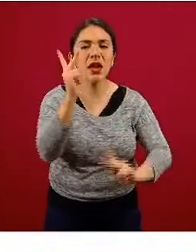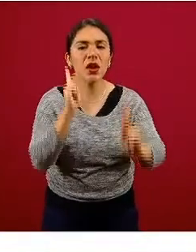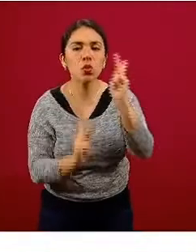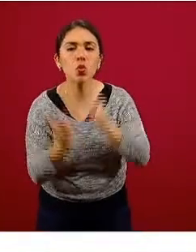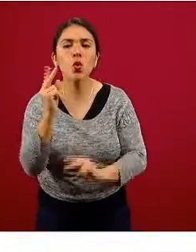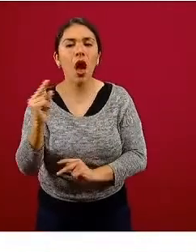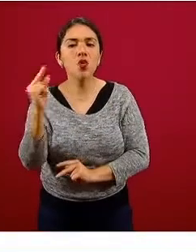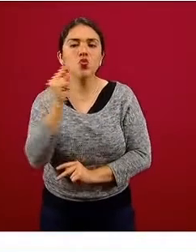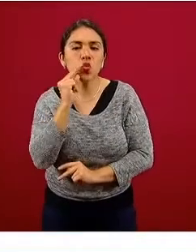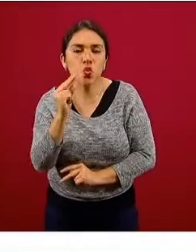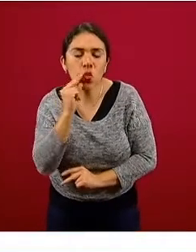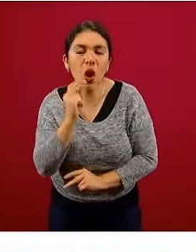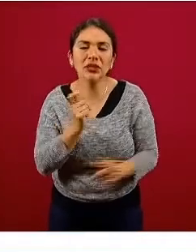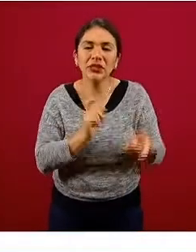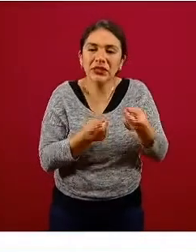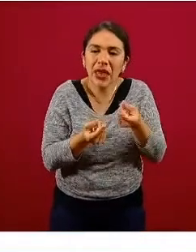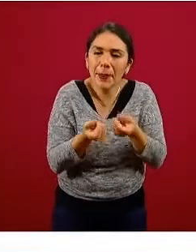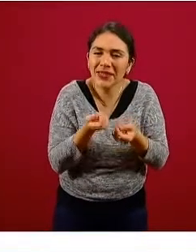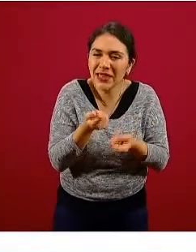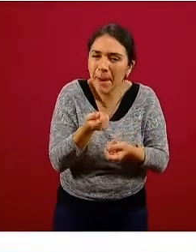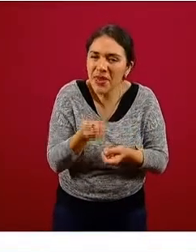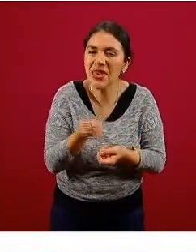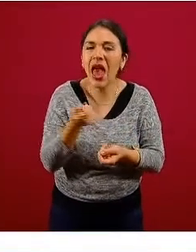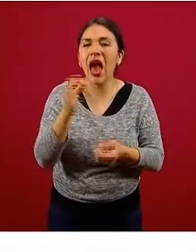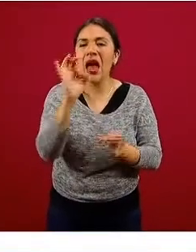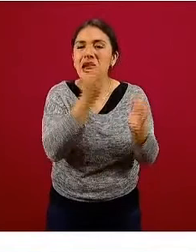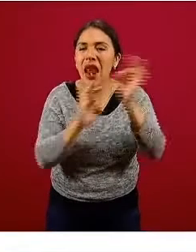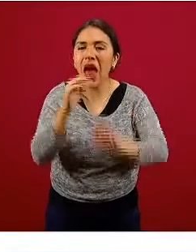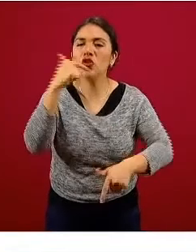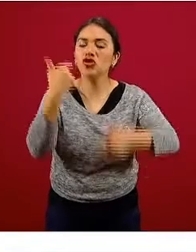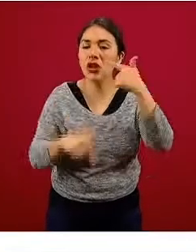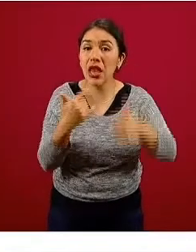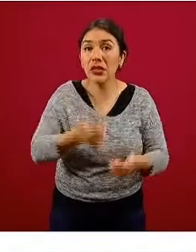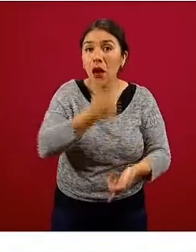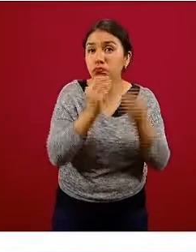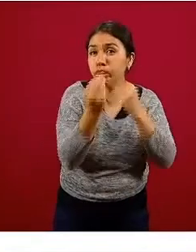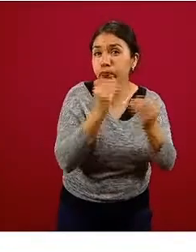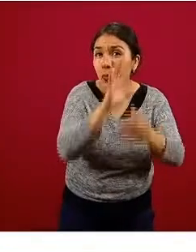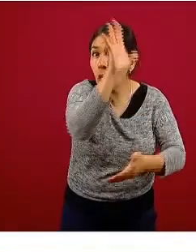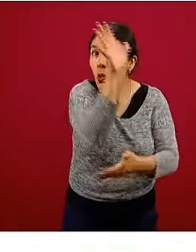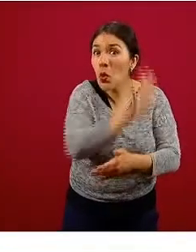vegetales, nueces y semillas, granos enteros y leche. Es